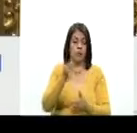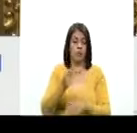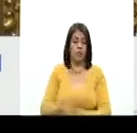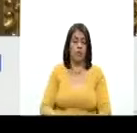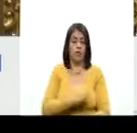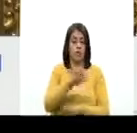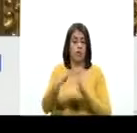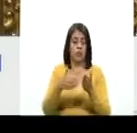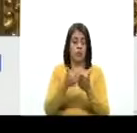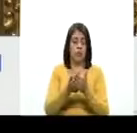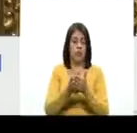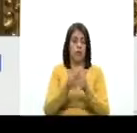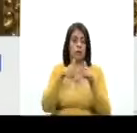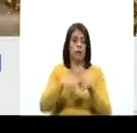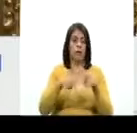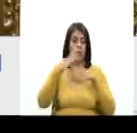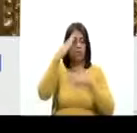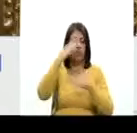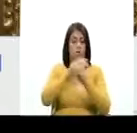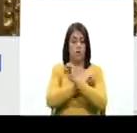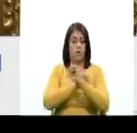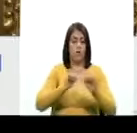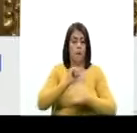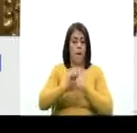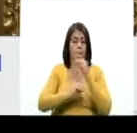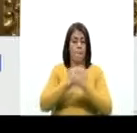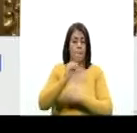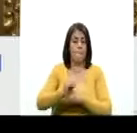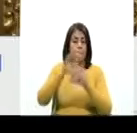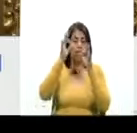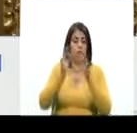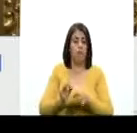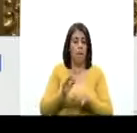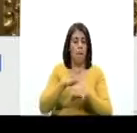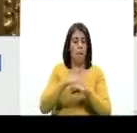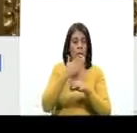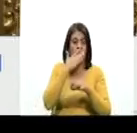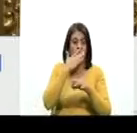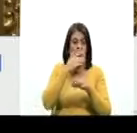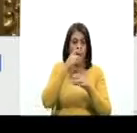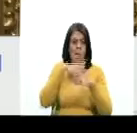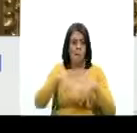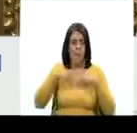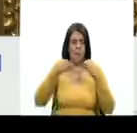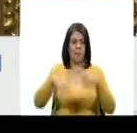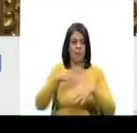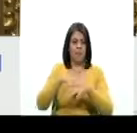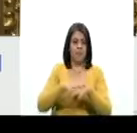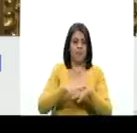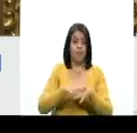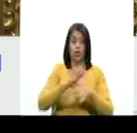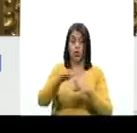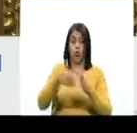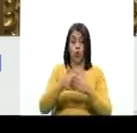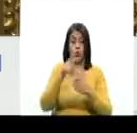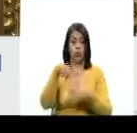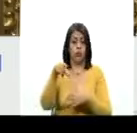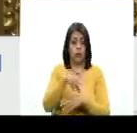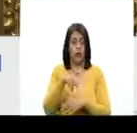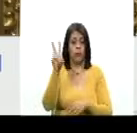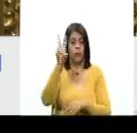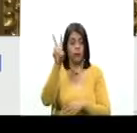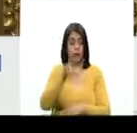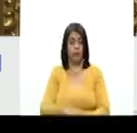y todo este ejército digital lo justifica. Hay que bajar el gasto, hay que pagar el costo, si no vamos a hacer